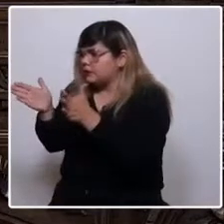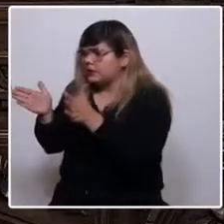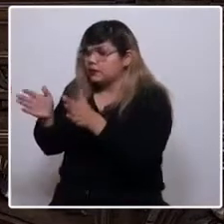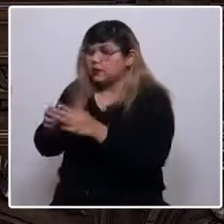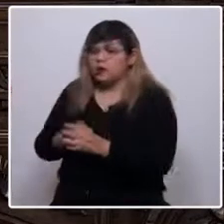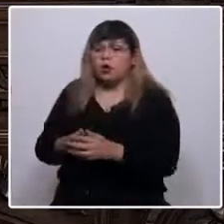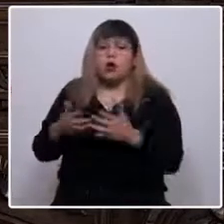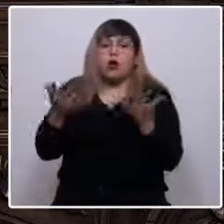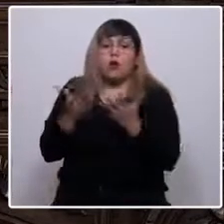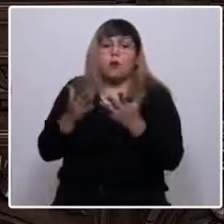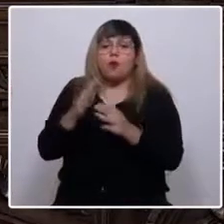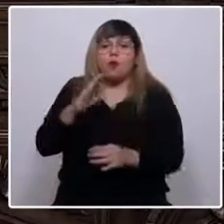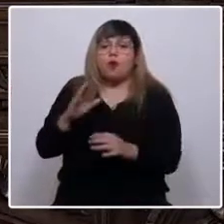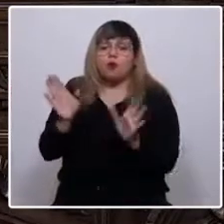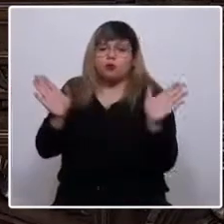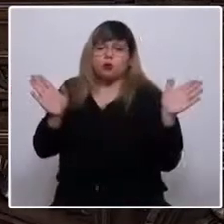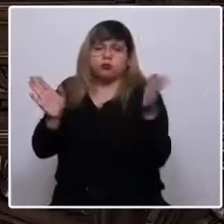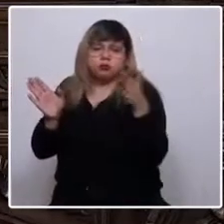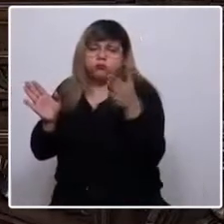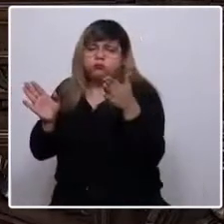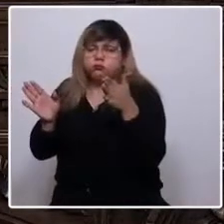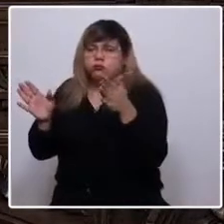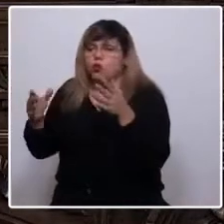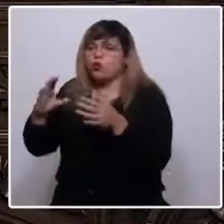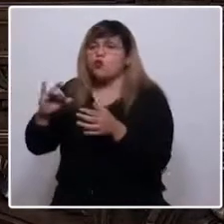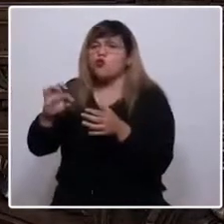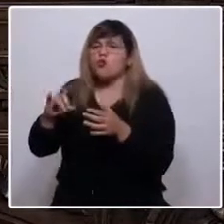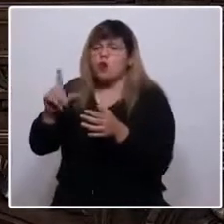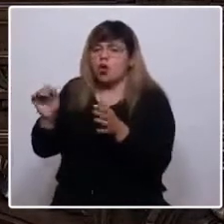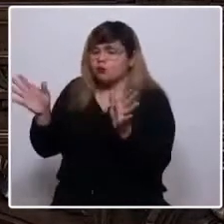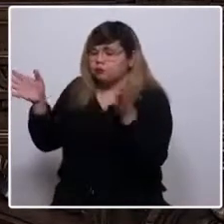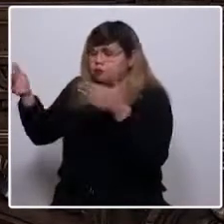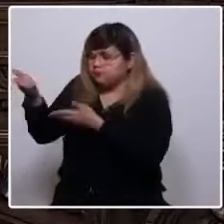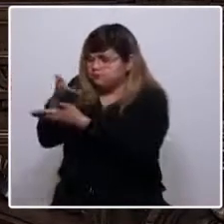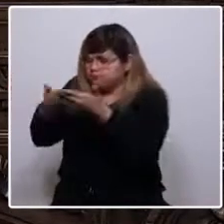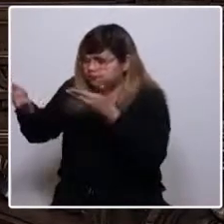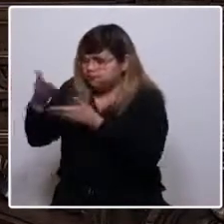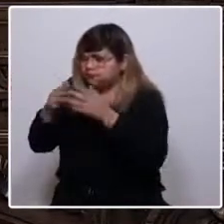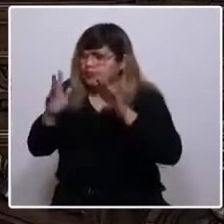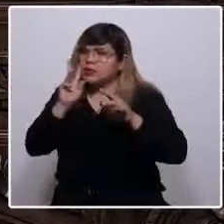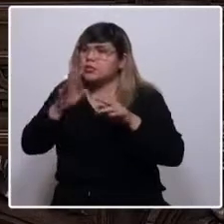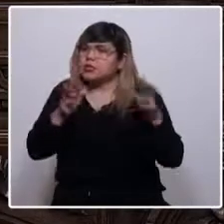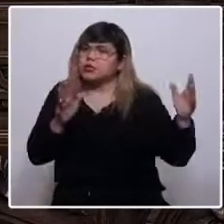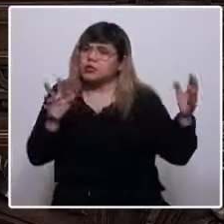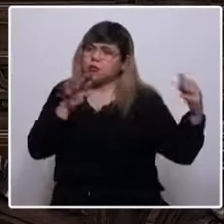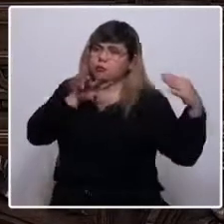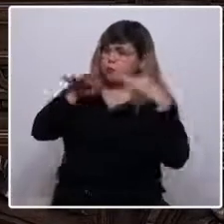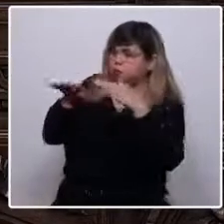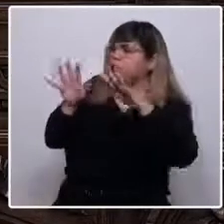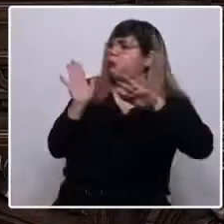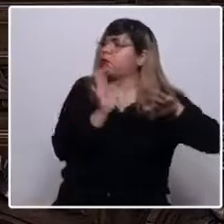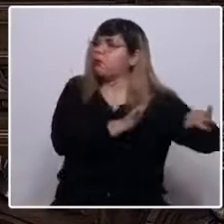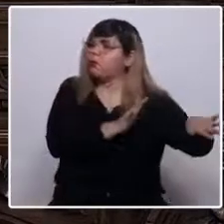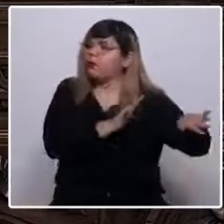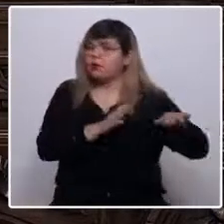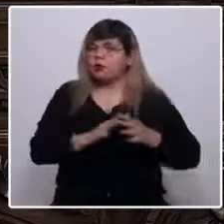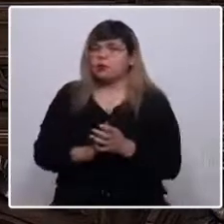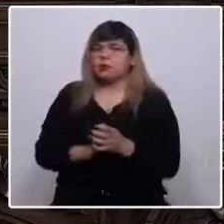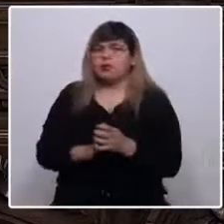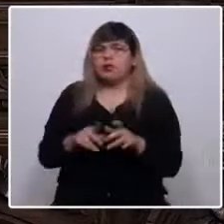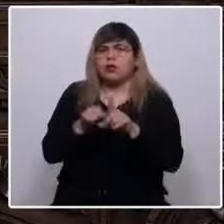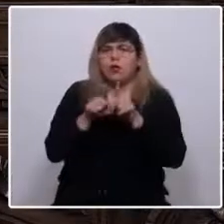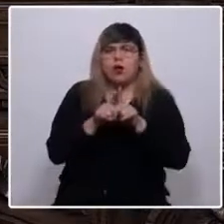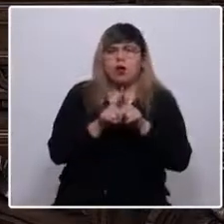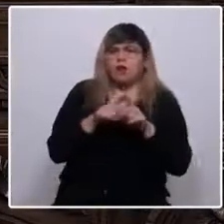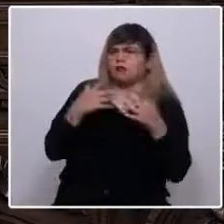a puertas cerradas y de esta manera se institucionalice el descontento